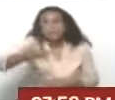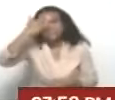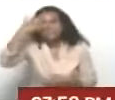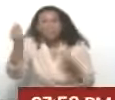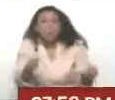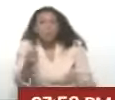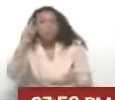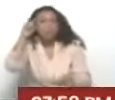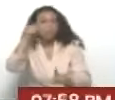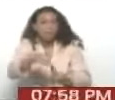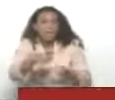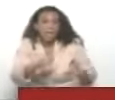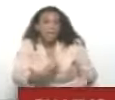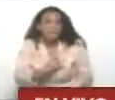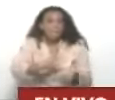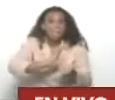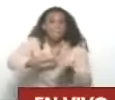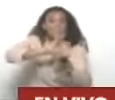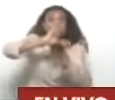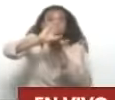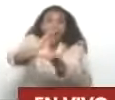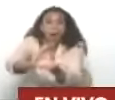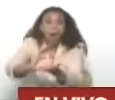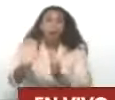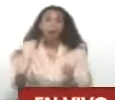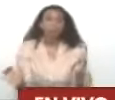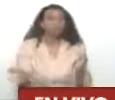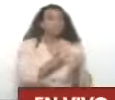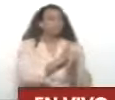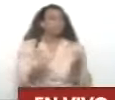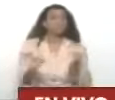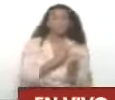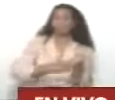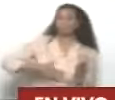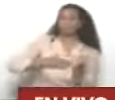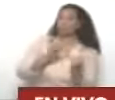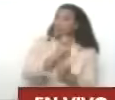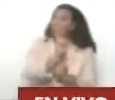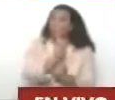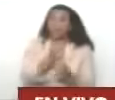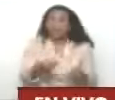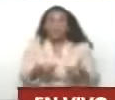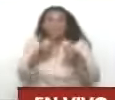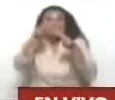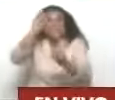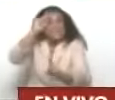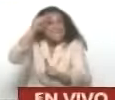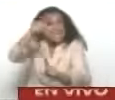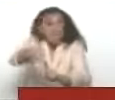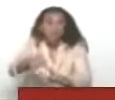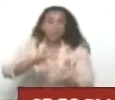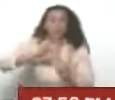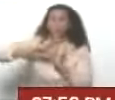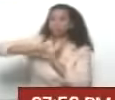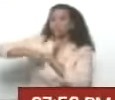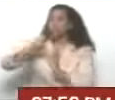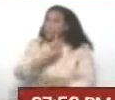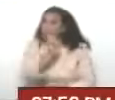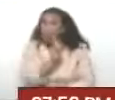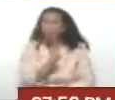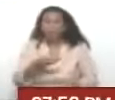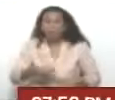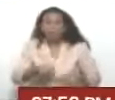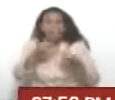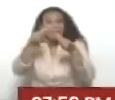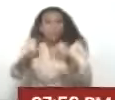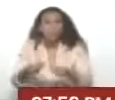manera directa. Que no sea un burócrata, Madeleine, Julio, que no sea un burócrata